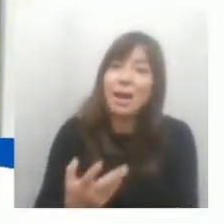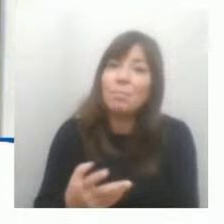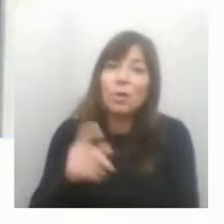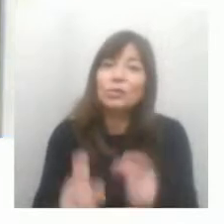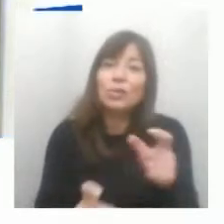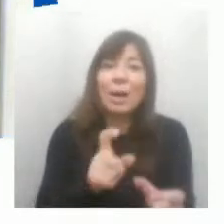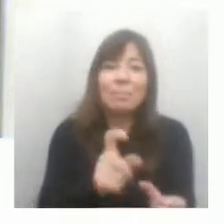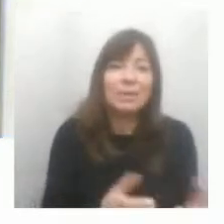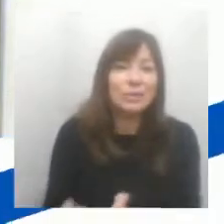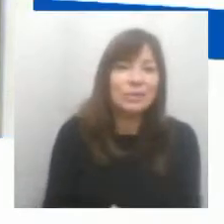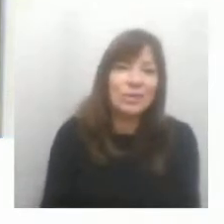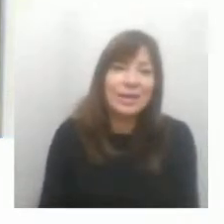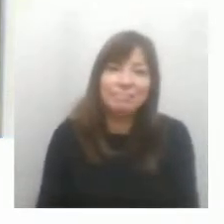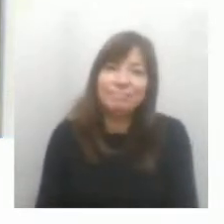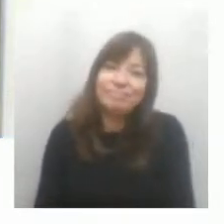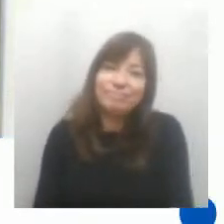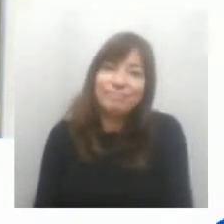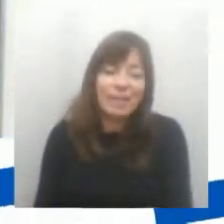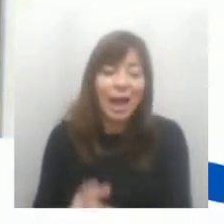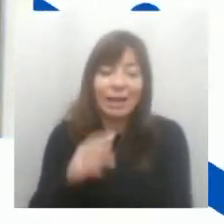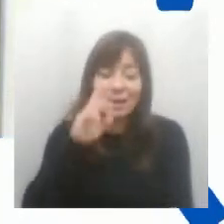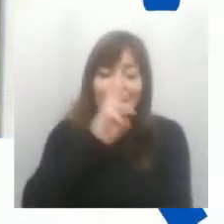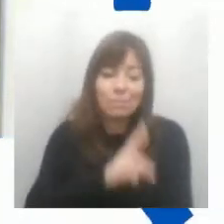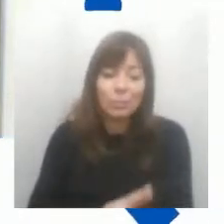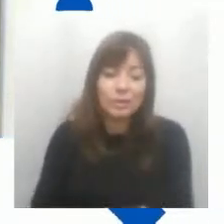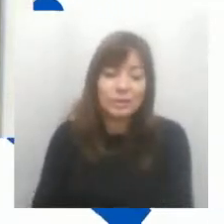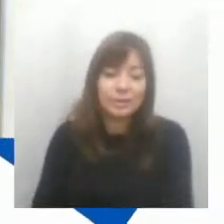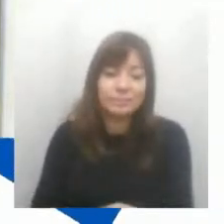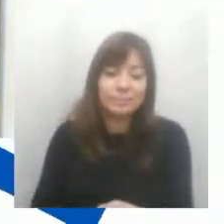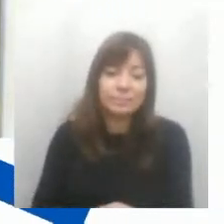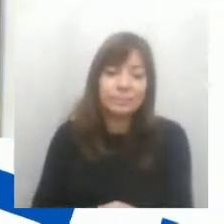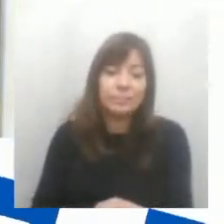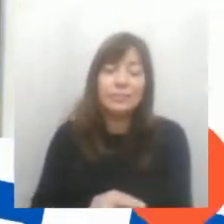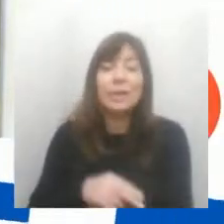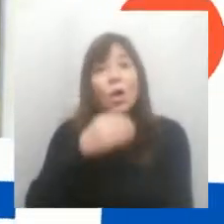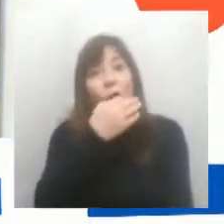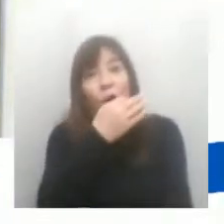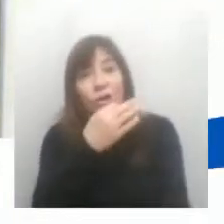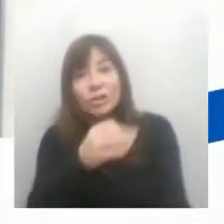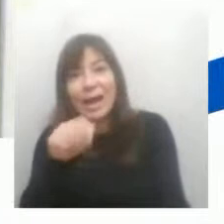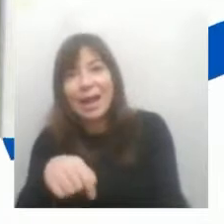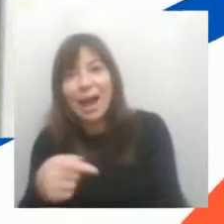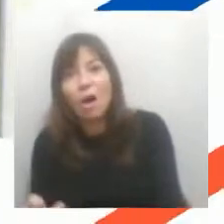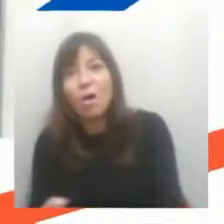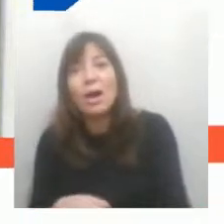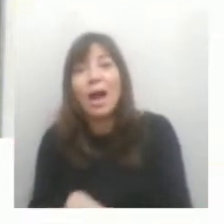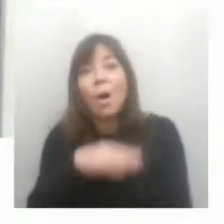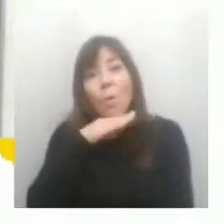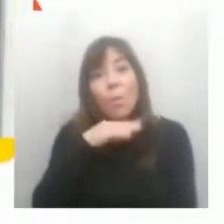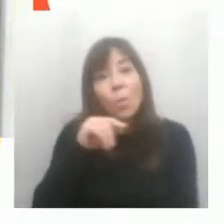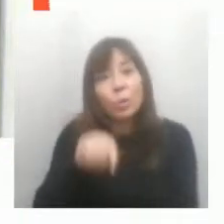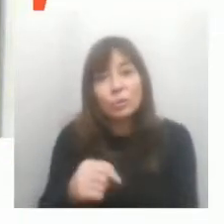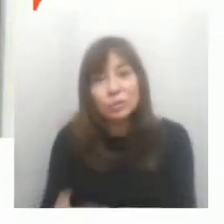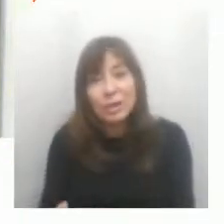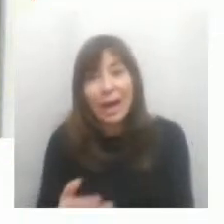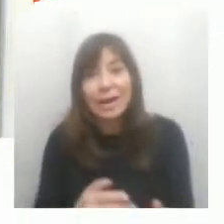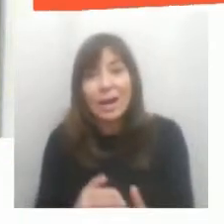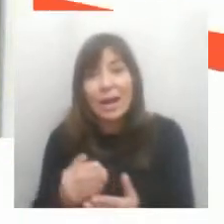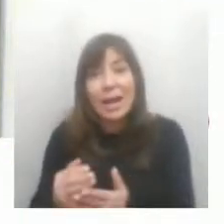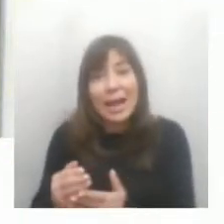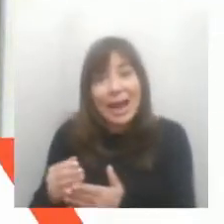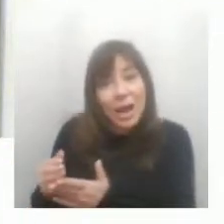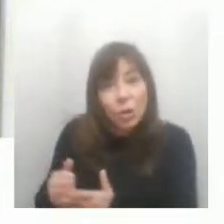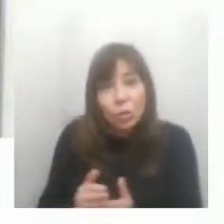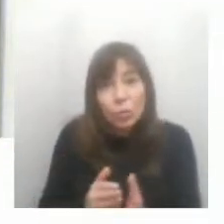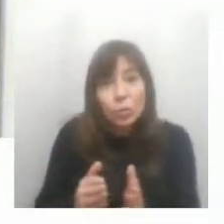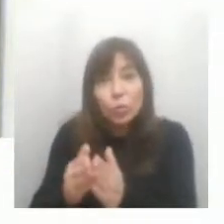que ahí tengo la respuesta para eso. Déjenme contarles ahora que vamos a utilizar también el tour virtual MIM para